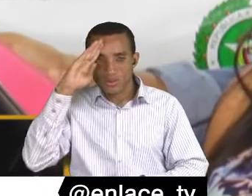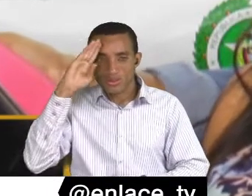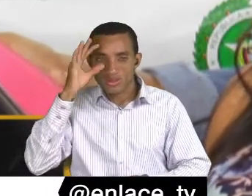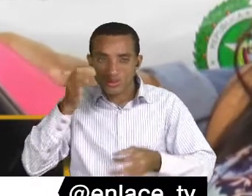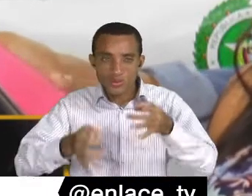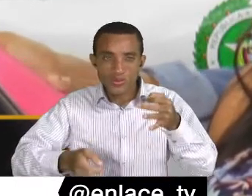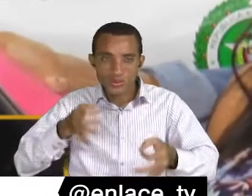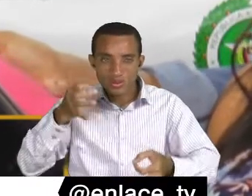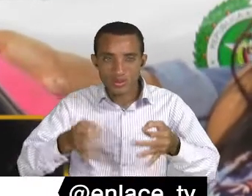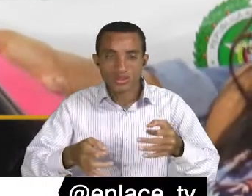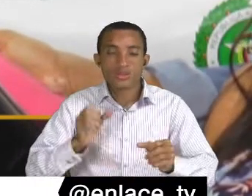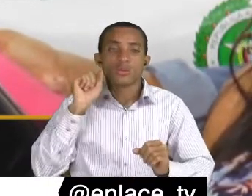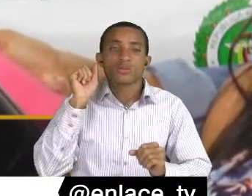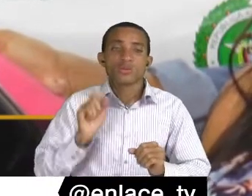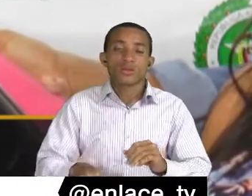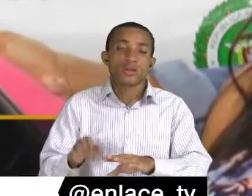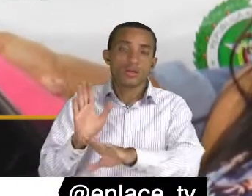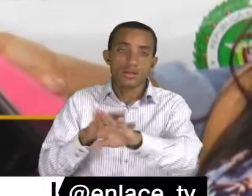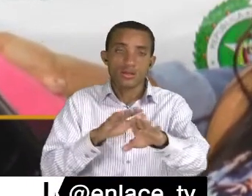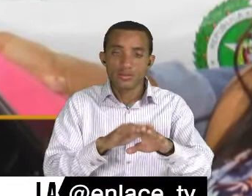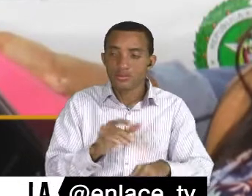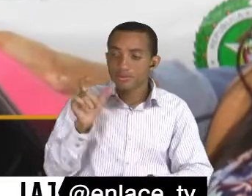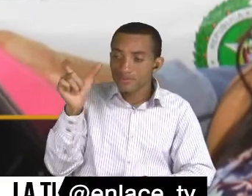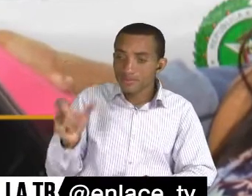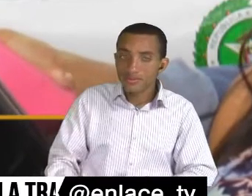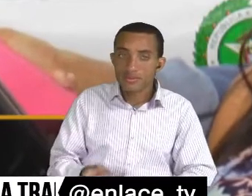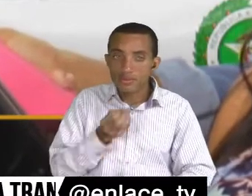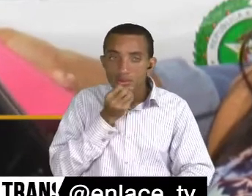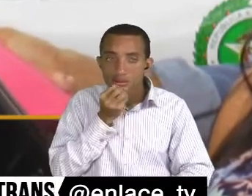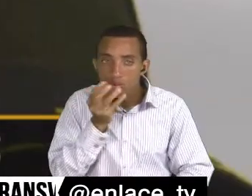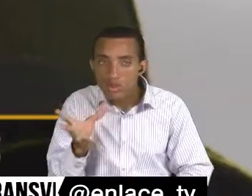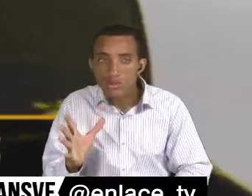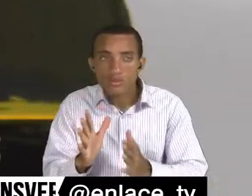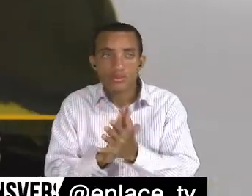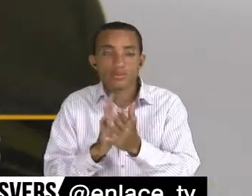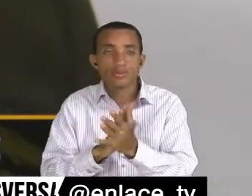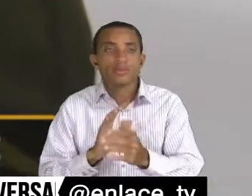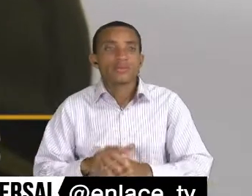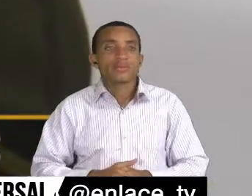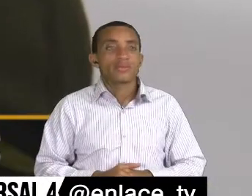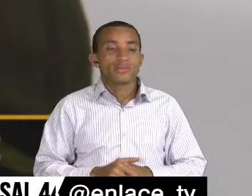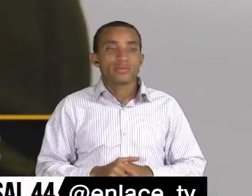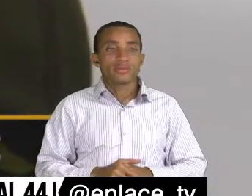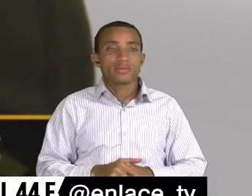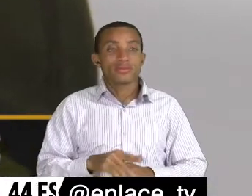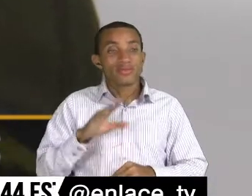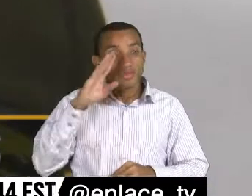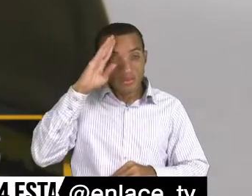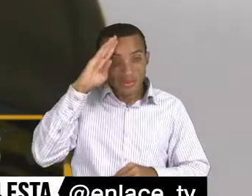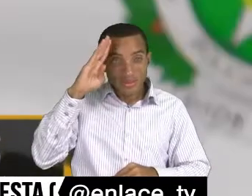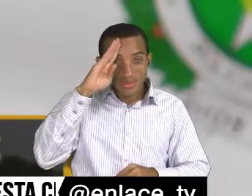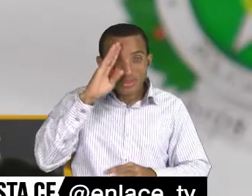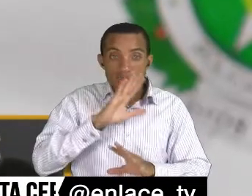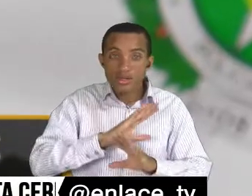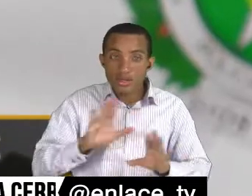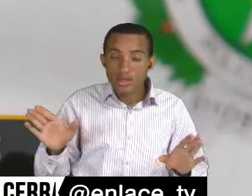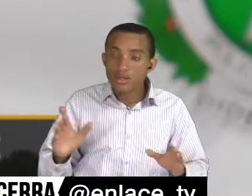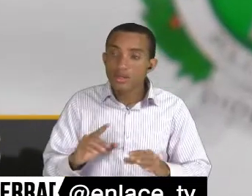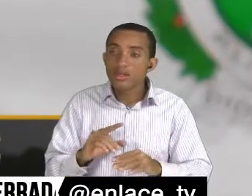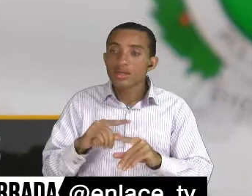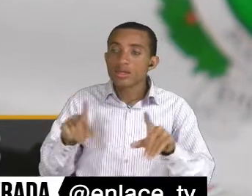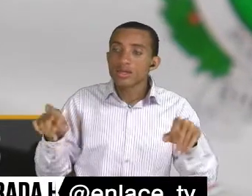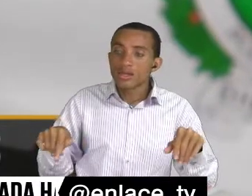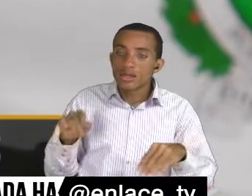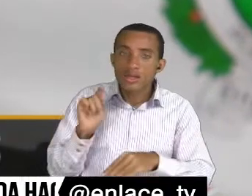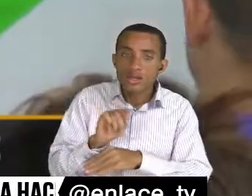contundente y pues felicitamos a ese ciudadano que está haciendo esa denuncia públicamente. Para la policía, mientras la denuncia no sea interpuesta ante los entes